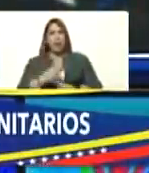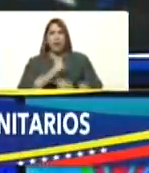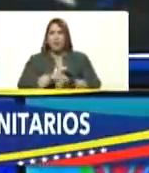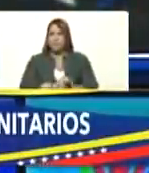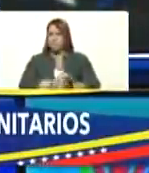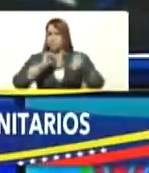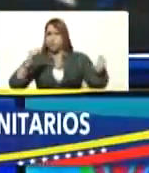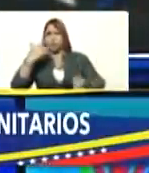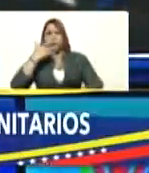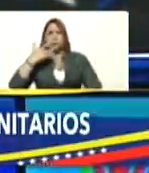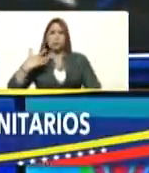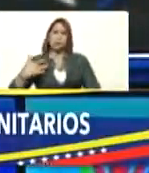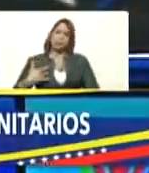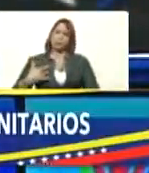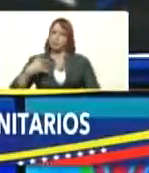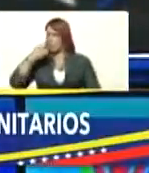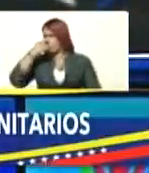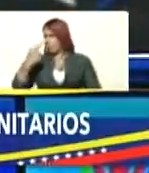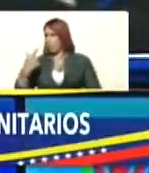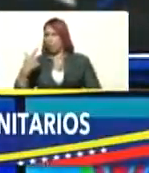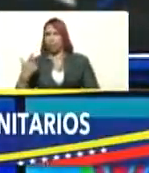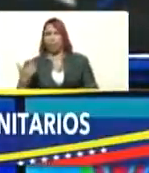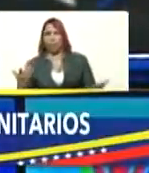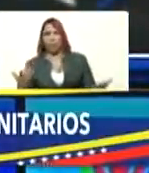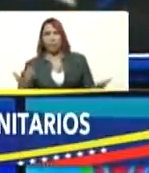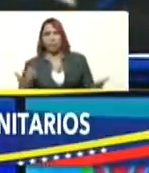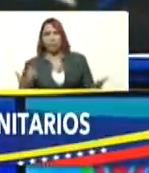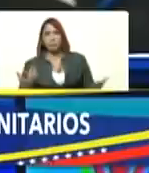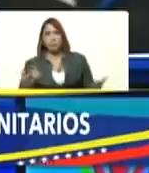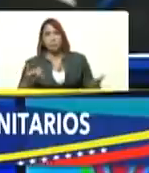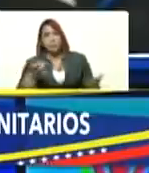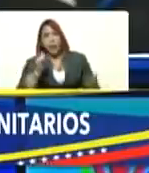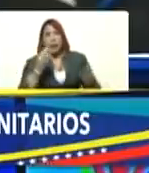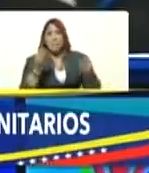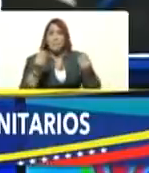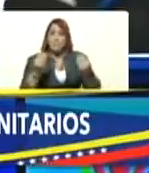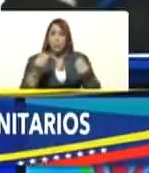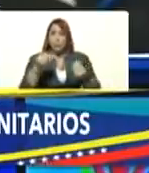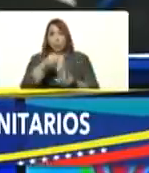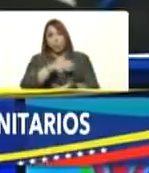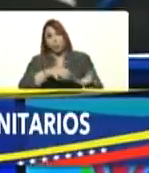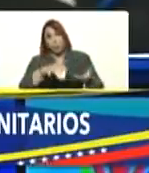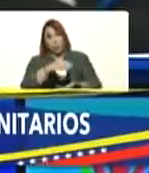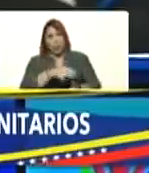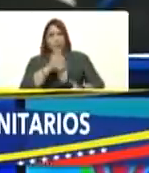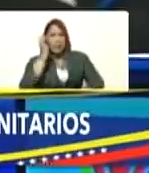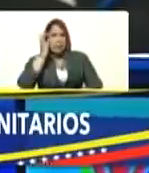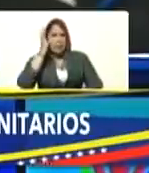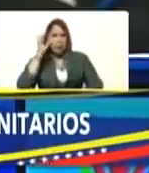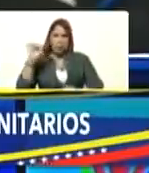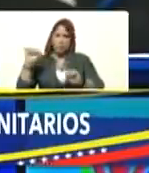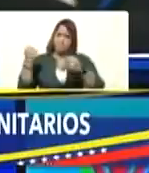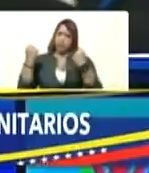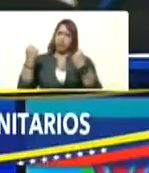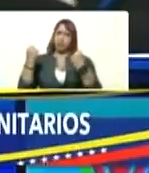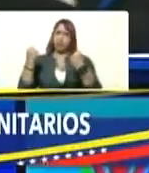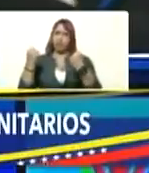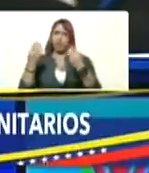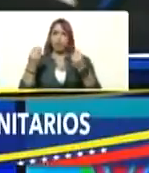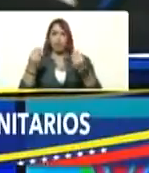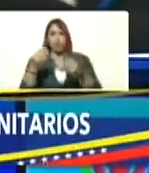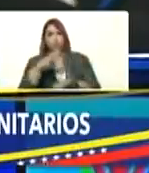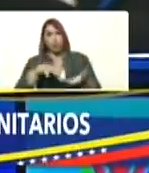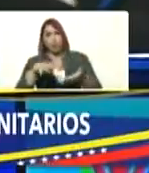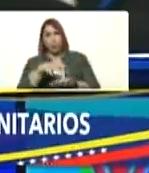el burocratismo. Hay muchos problemas creados por el bloqueo. Mucho, mucho.